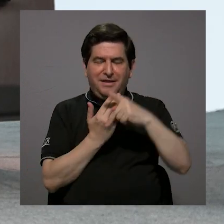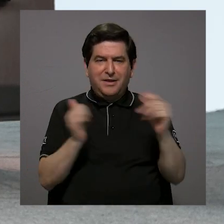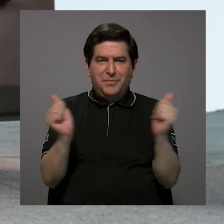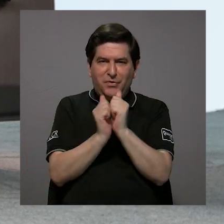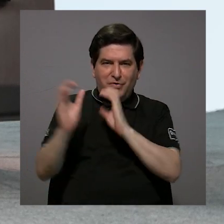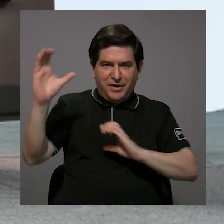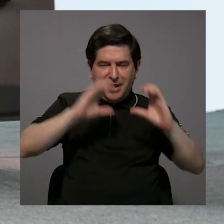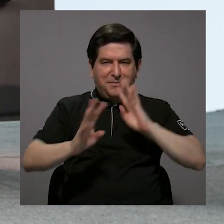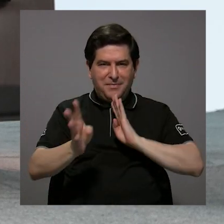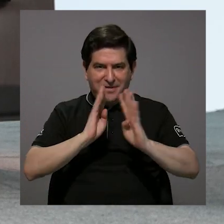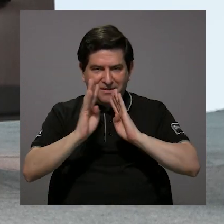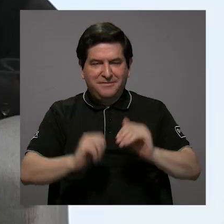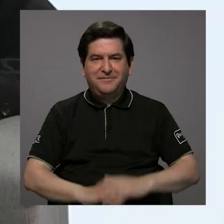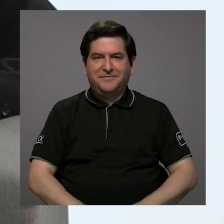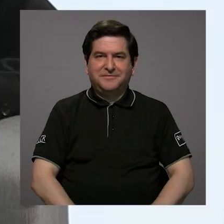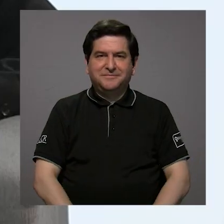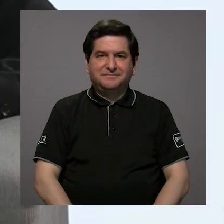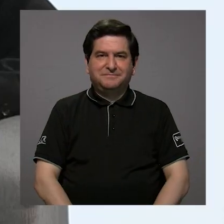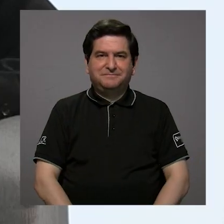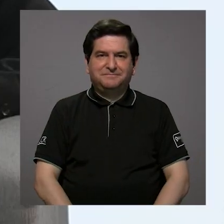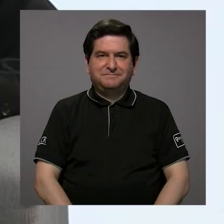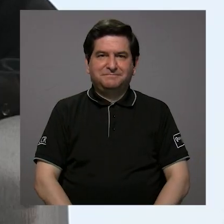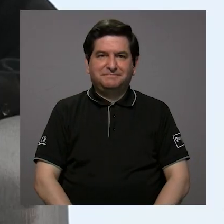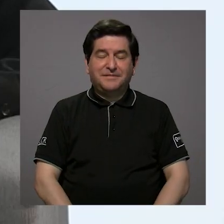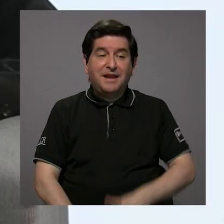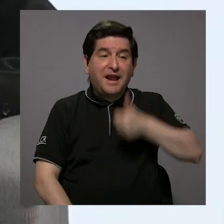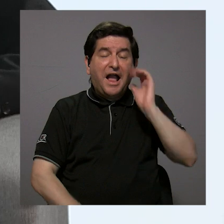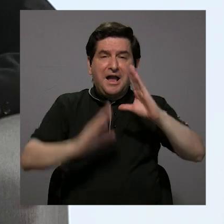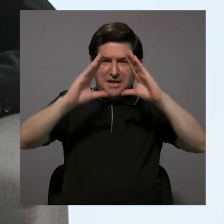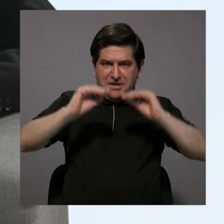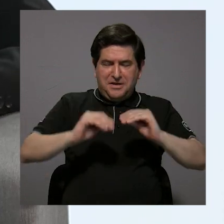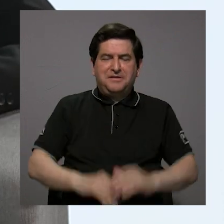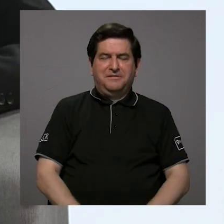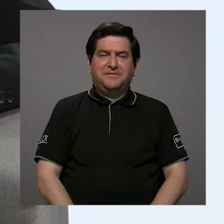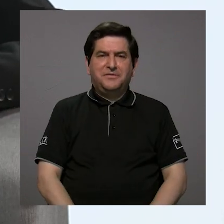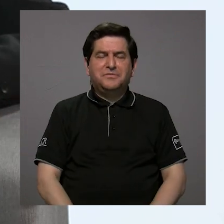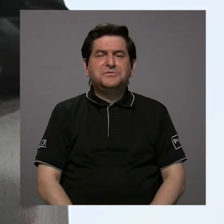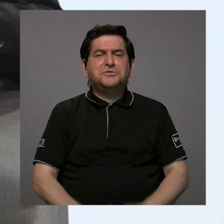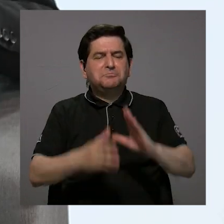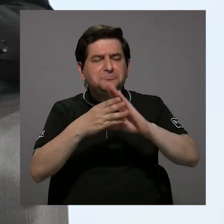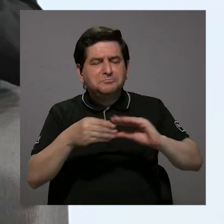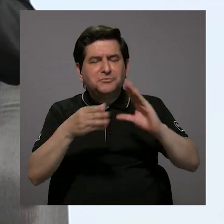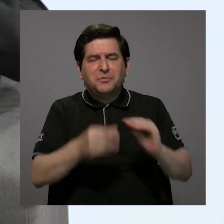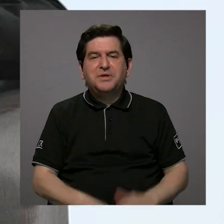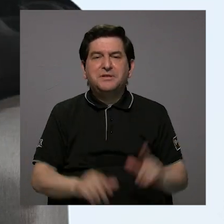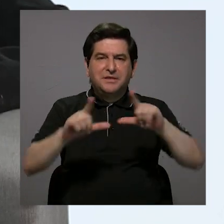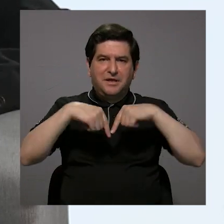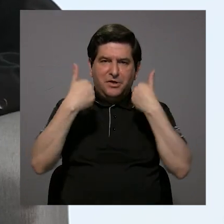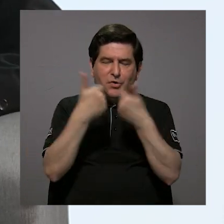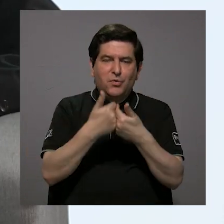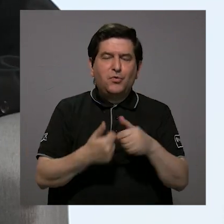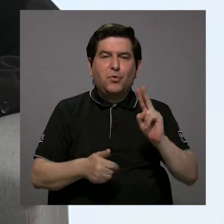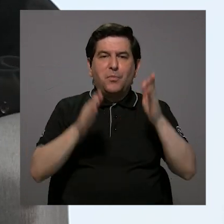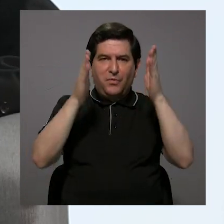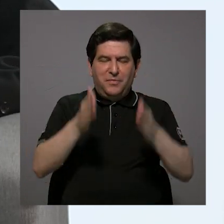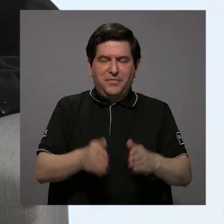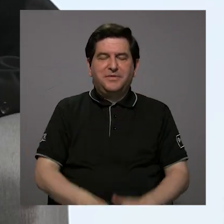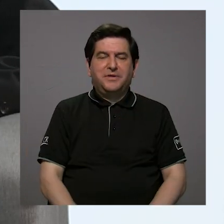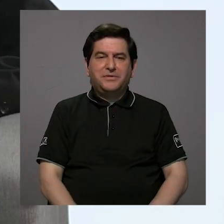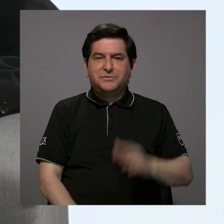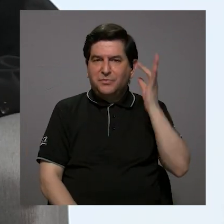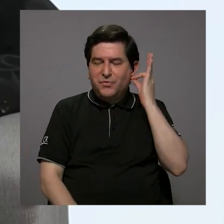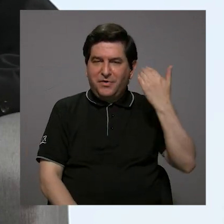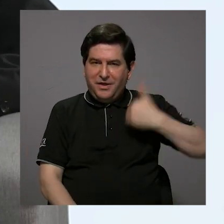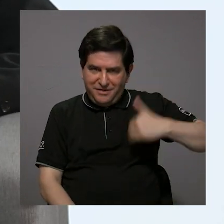tratar en Conciencia. Y anoche casualmente comentaba con un grupo de compañeras